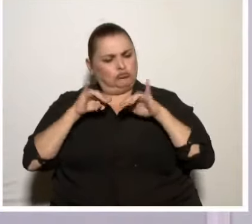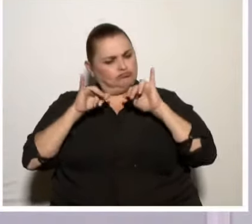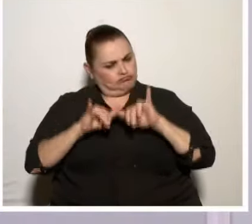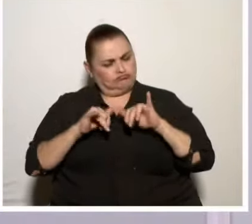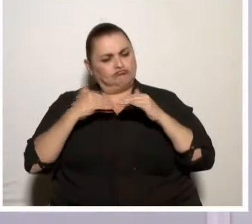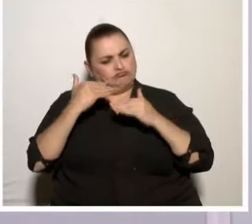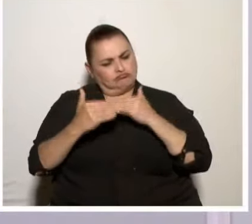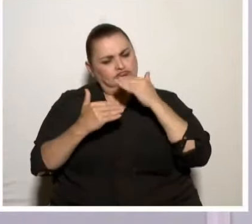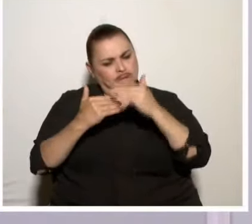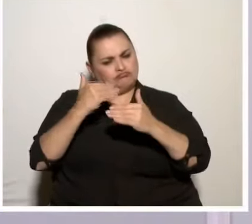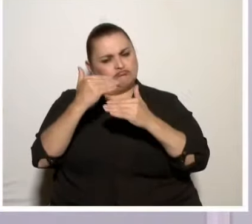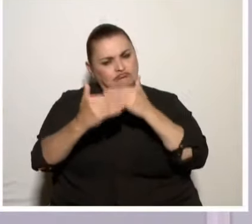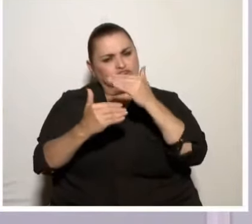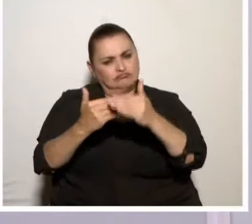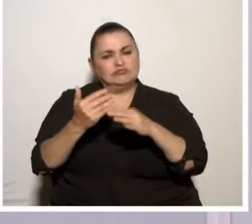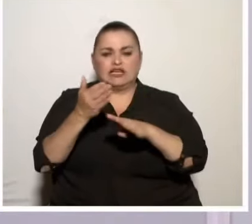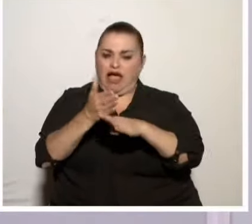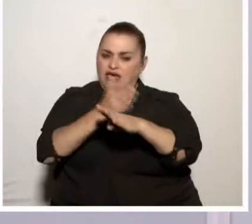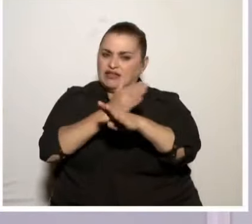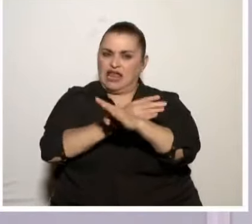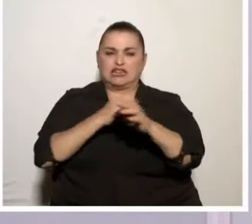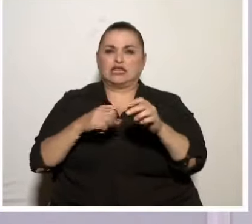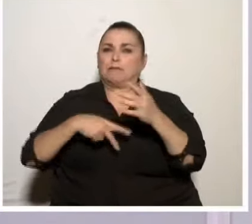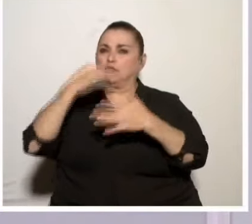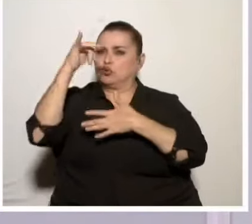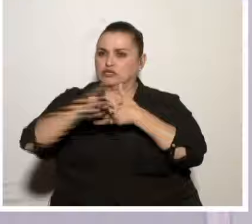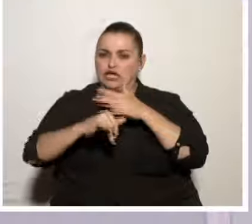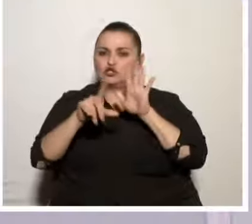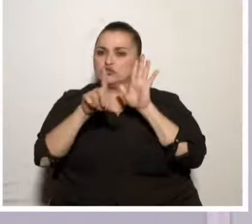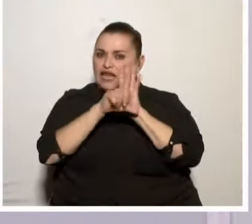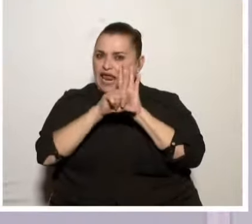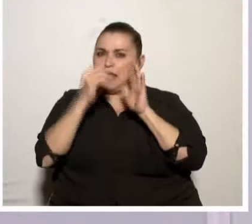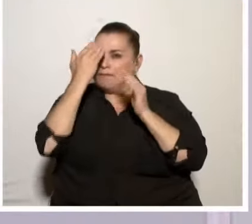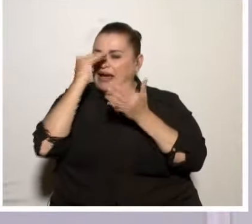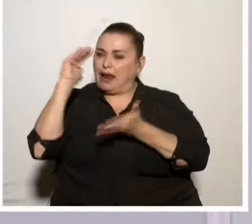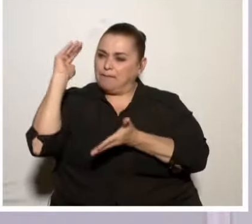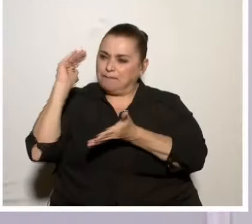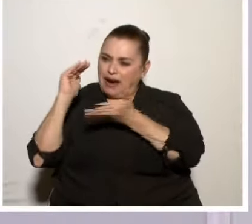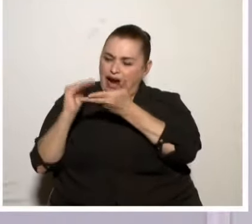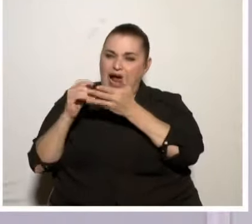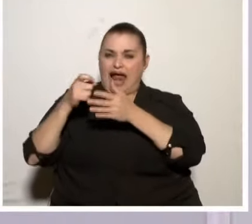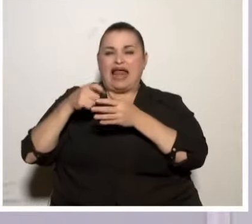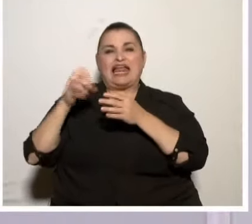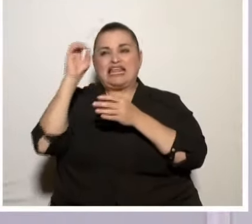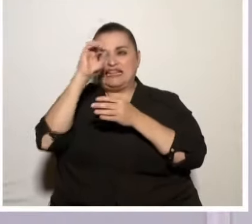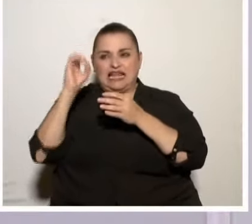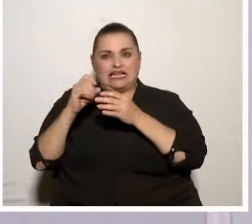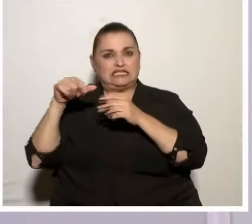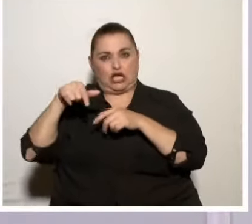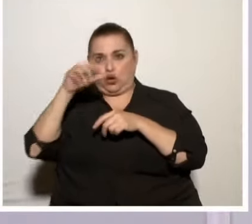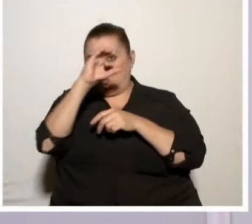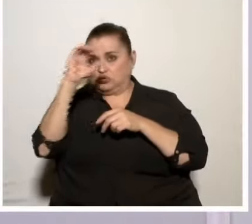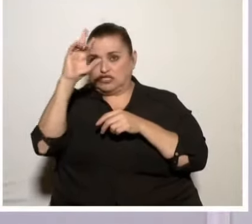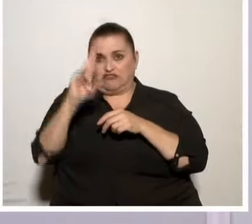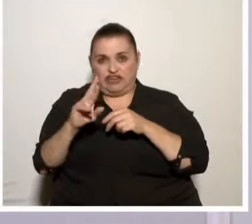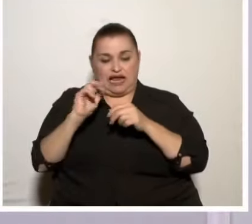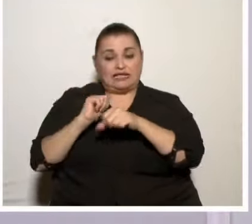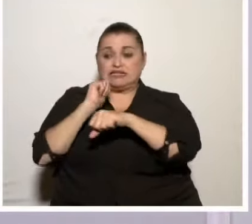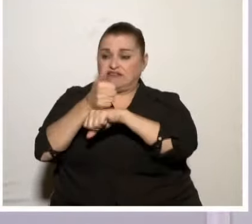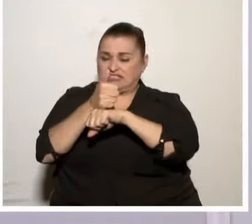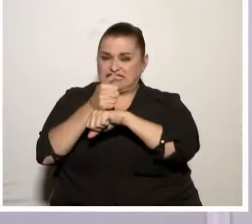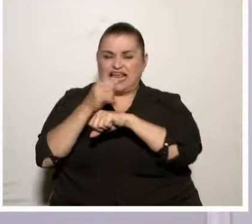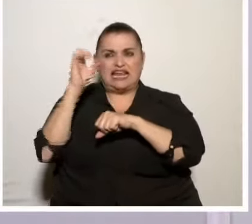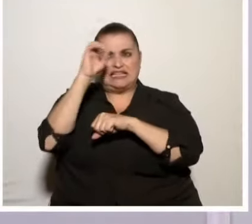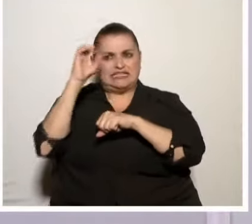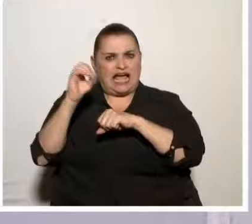el que he llevado adelante proyectos de ley para bajar las tasas de interés en Costa Rica y establecer tasas